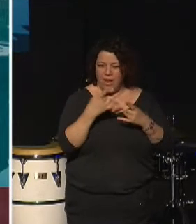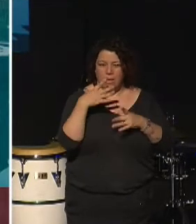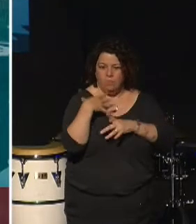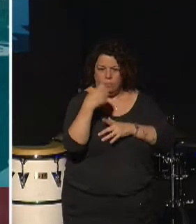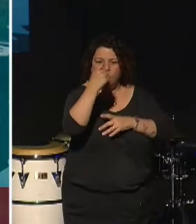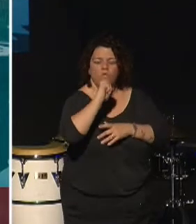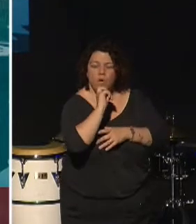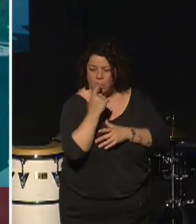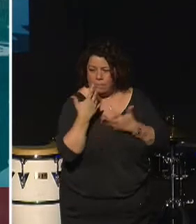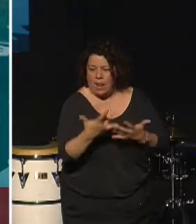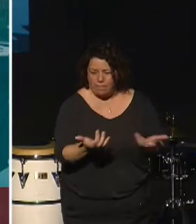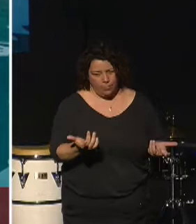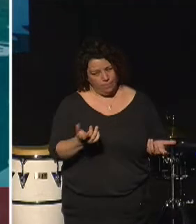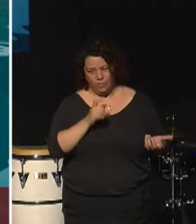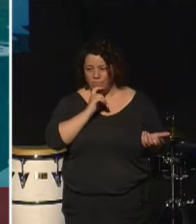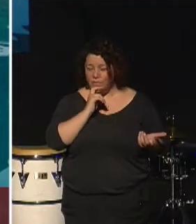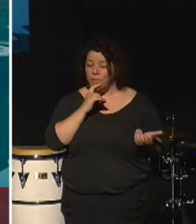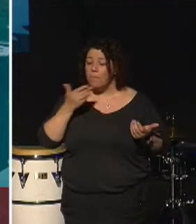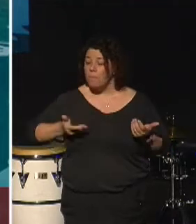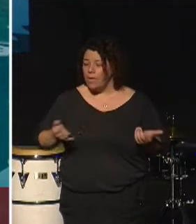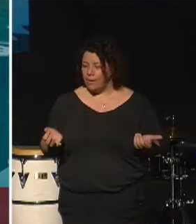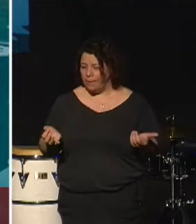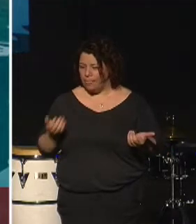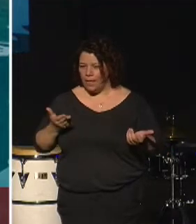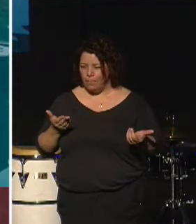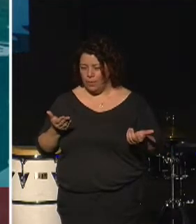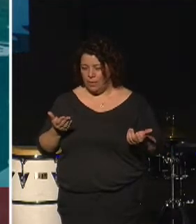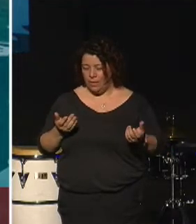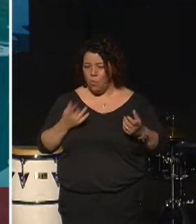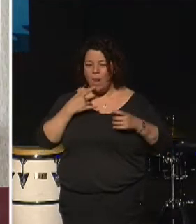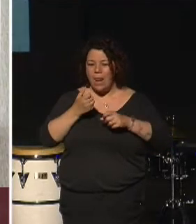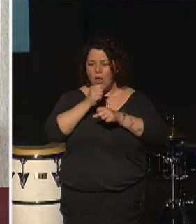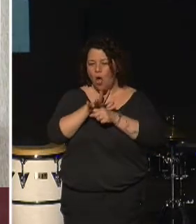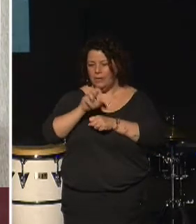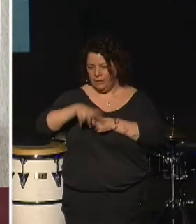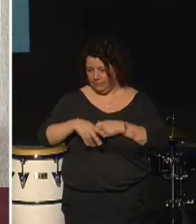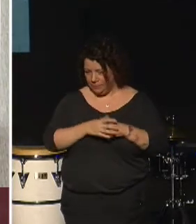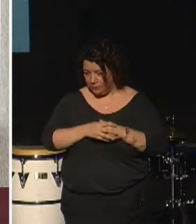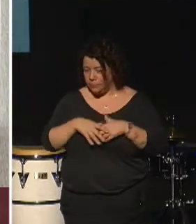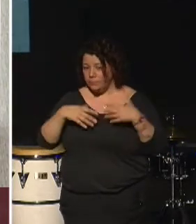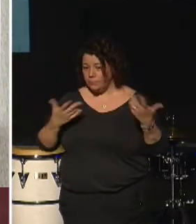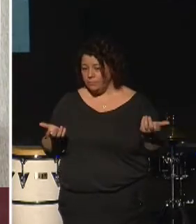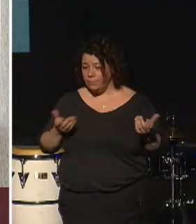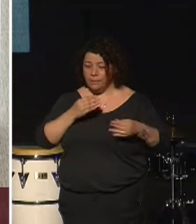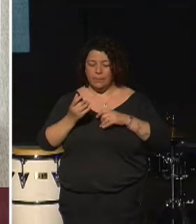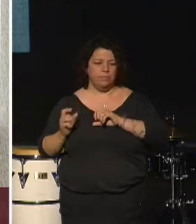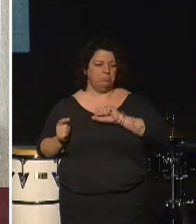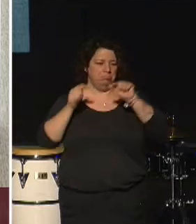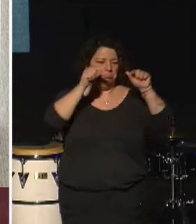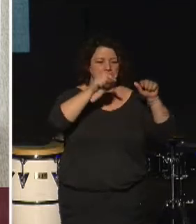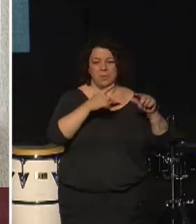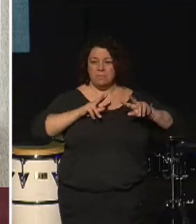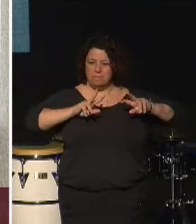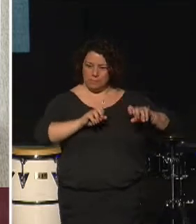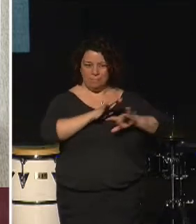rápido. Así que lo importante era que no llegara a la Antártida. ¿Qué ocurrió? Que en un principio todo el